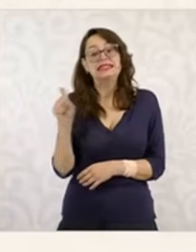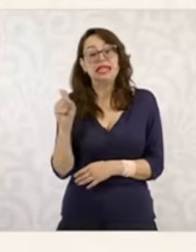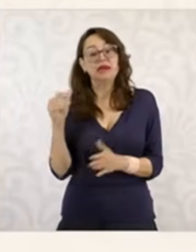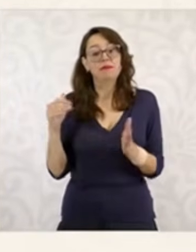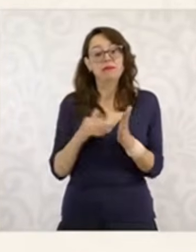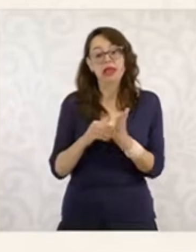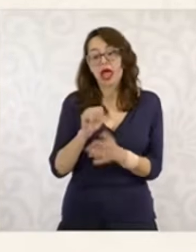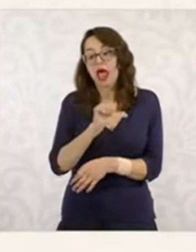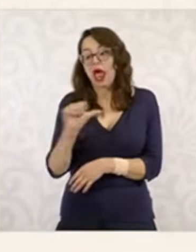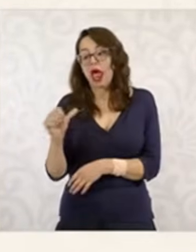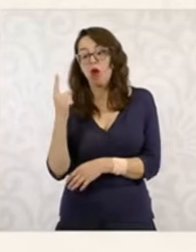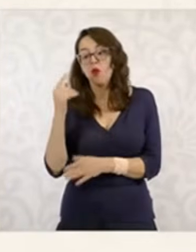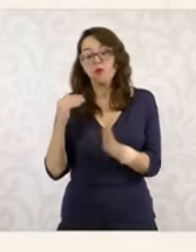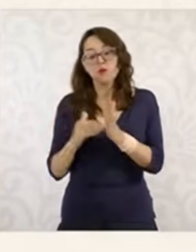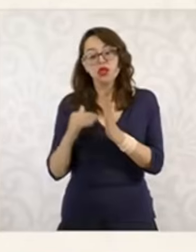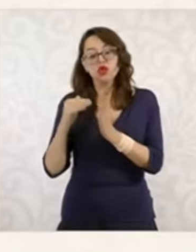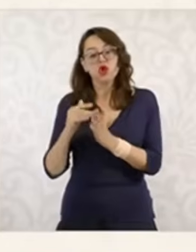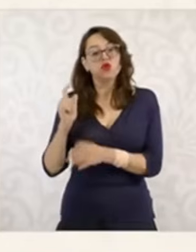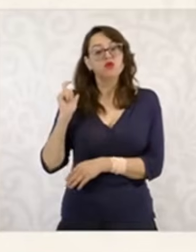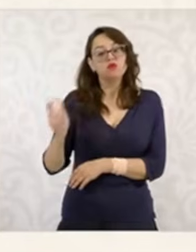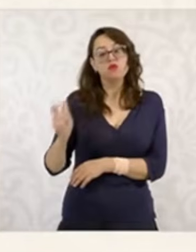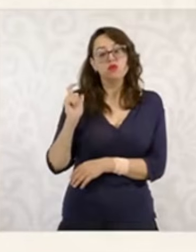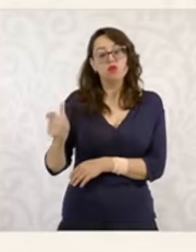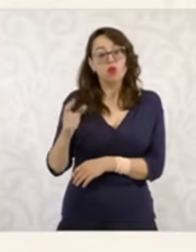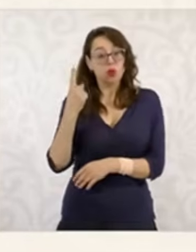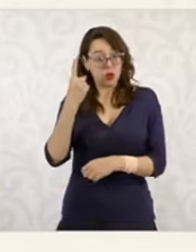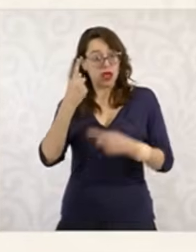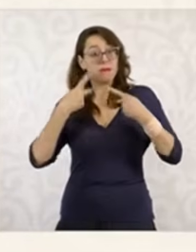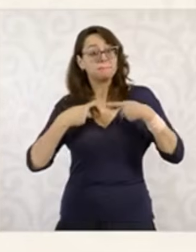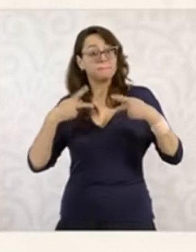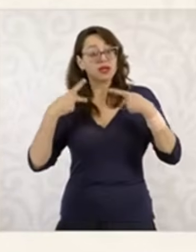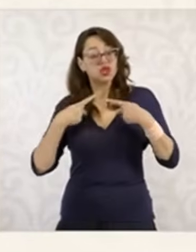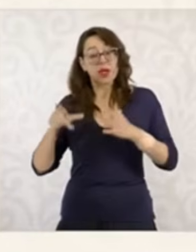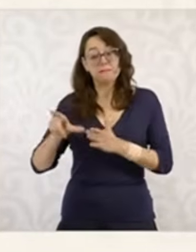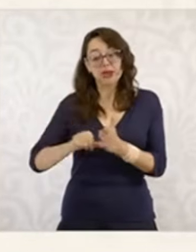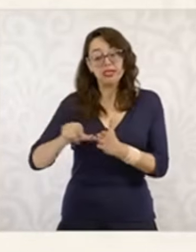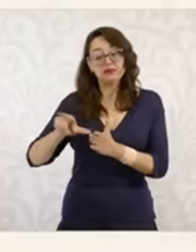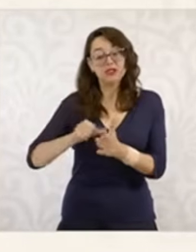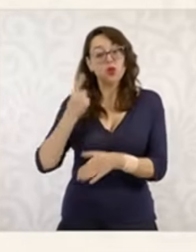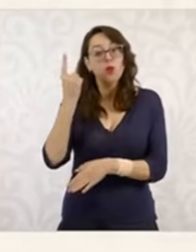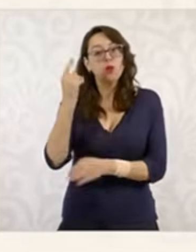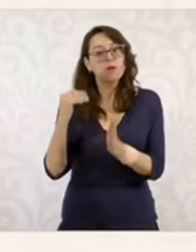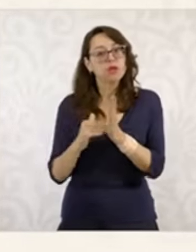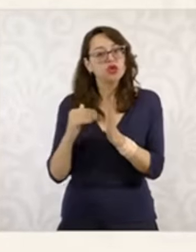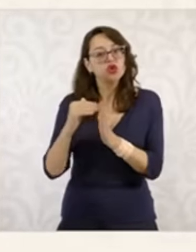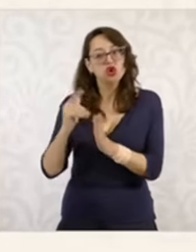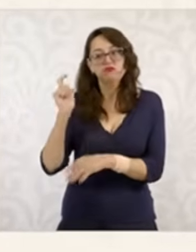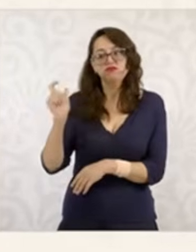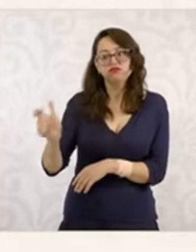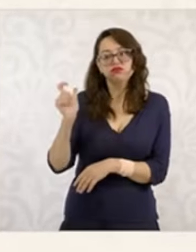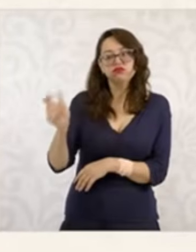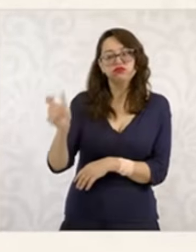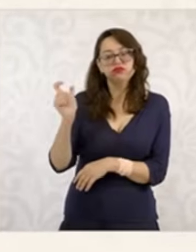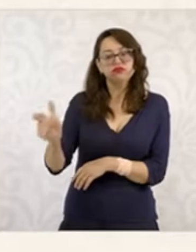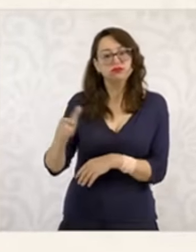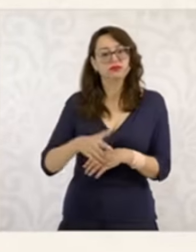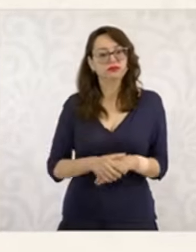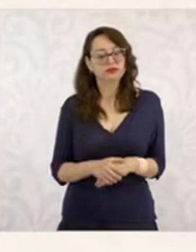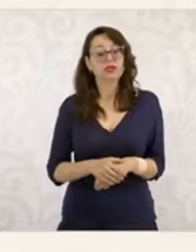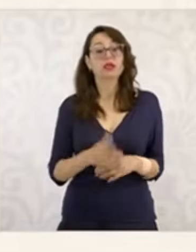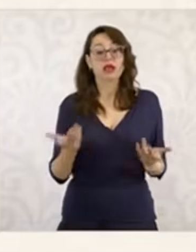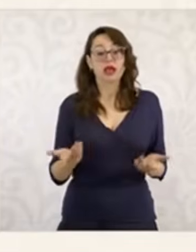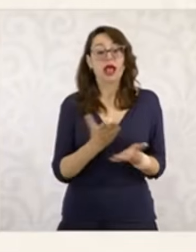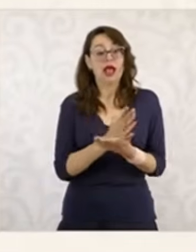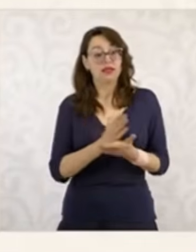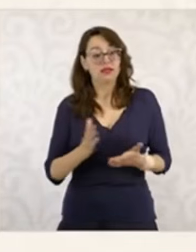pesos. Tenemos una persona que recibe poquito más de 1,000,000 de pesos mensuales. A los jubilados, además, en de Luz y Fuerza